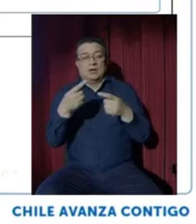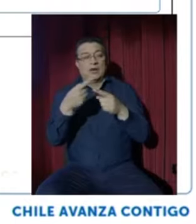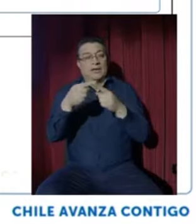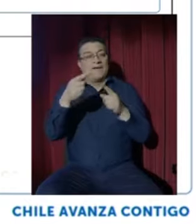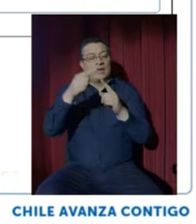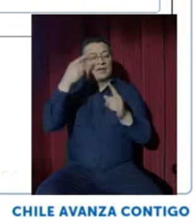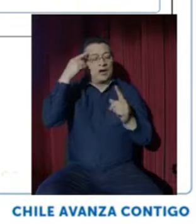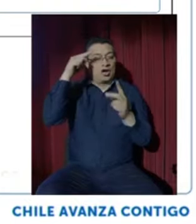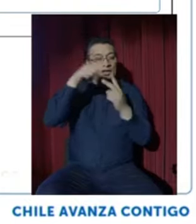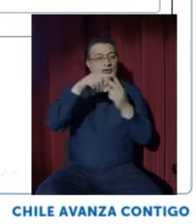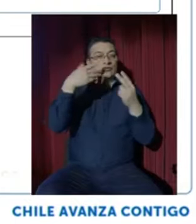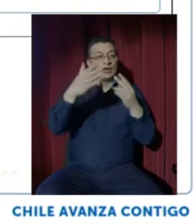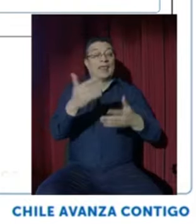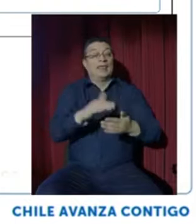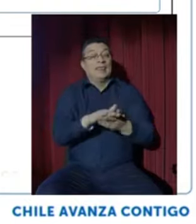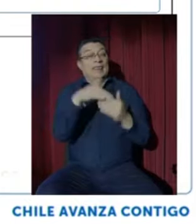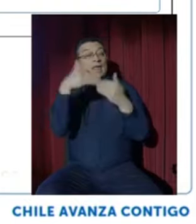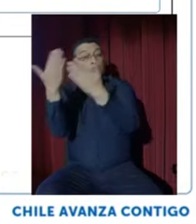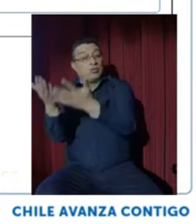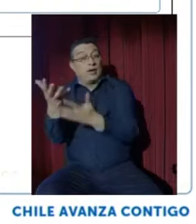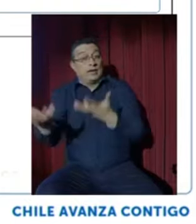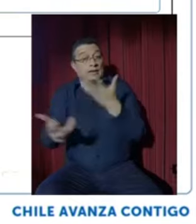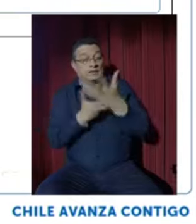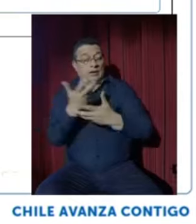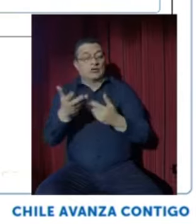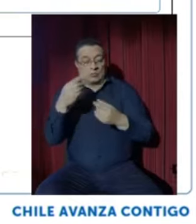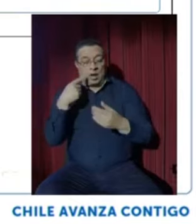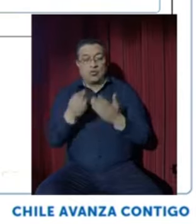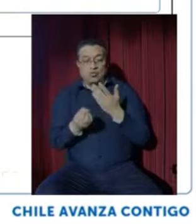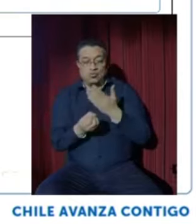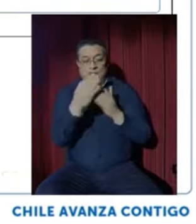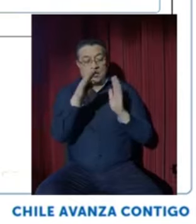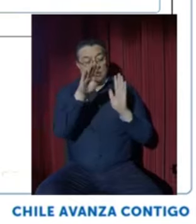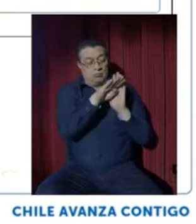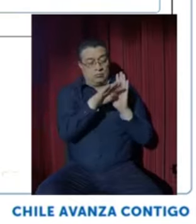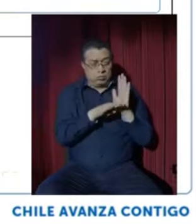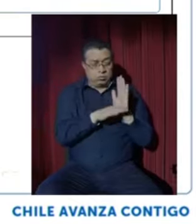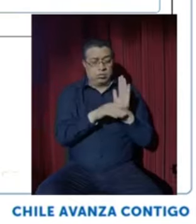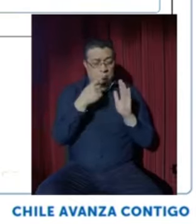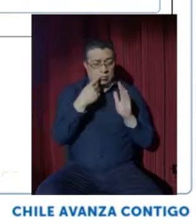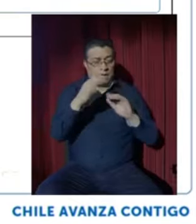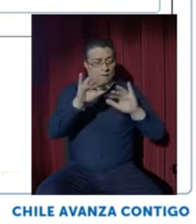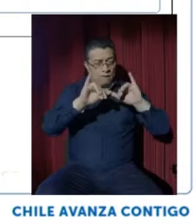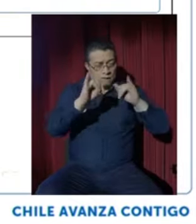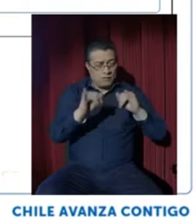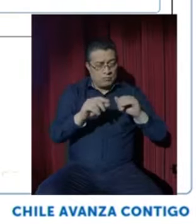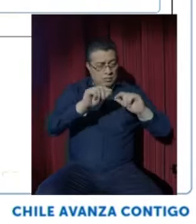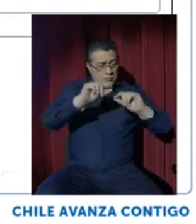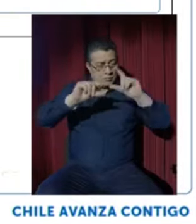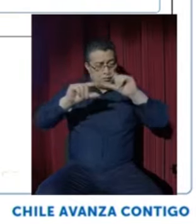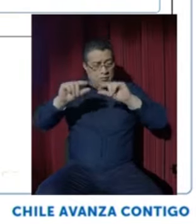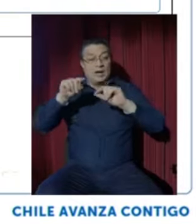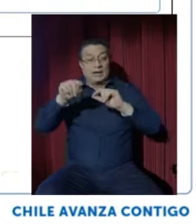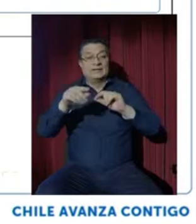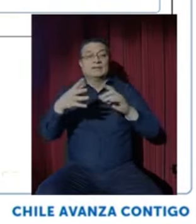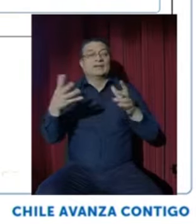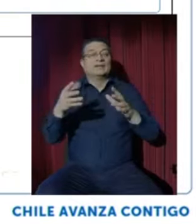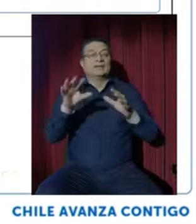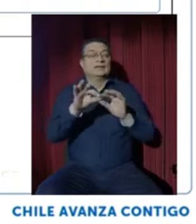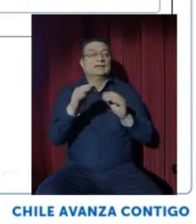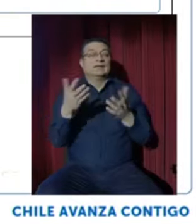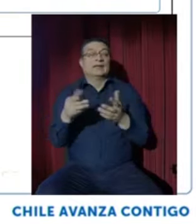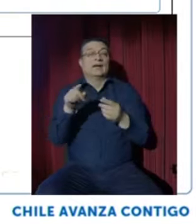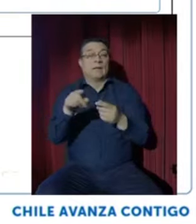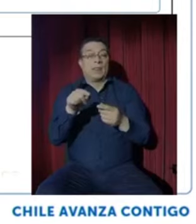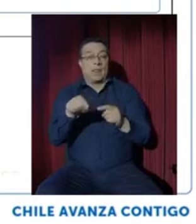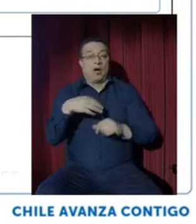Pos incendio generamos eh nuevos protocolos e instrumentos Y eso se traduce en algo como estamos acá